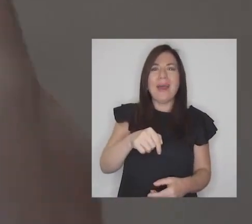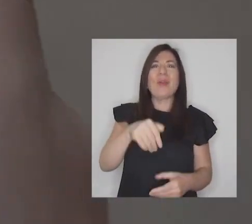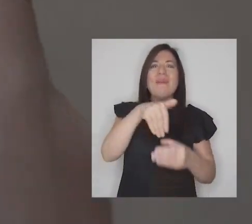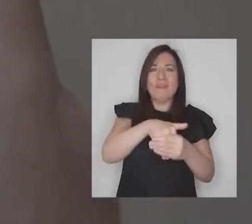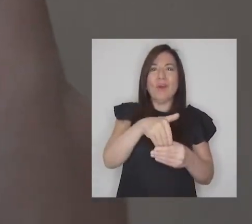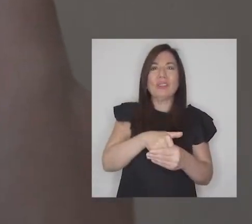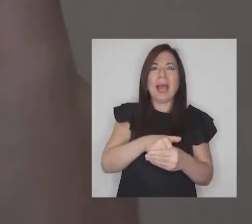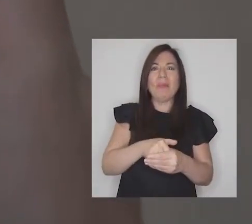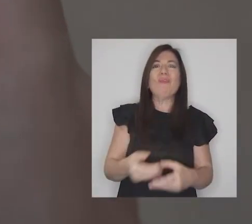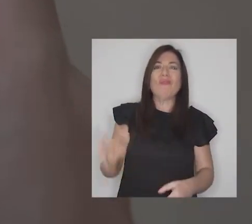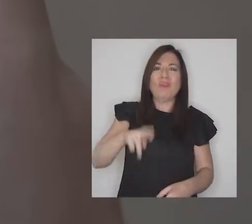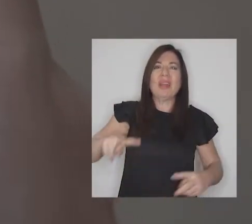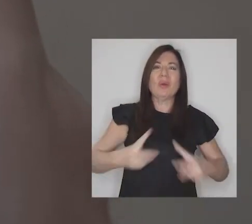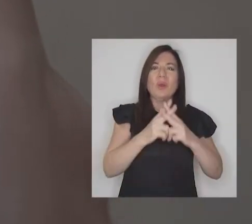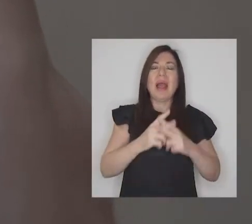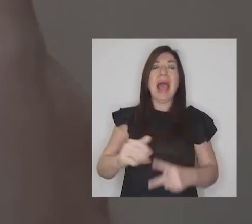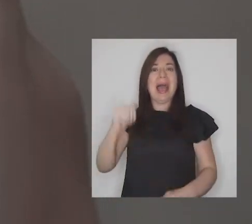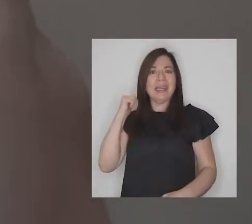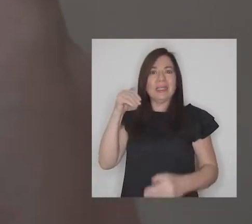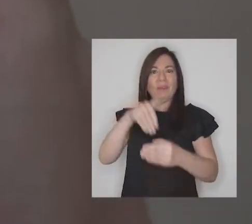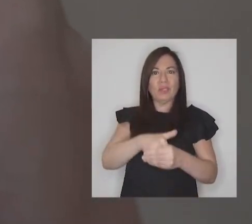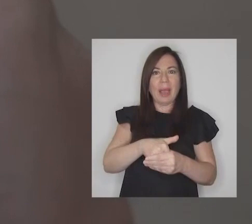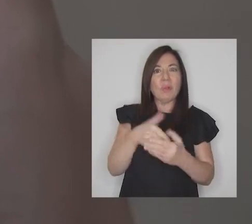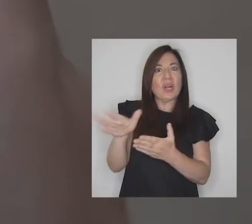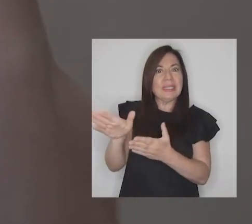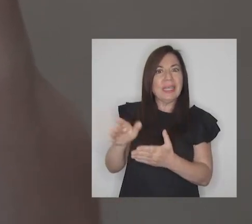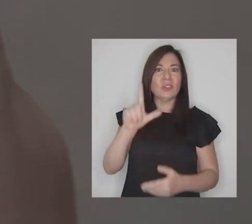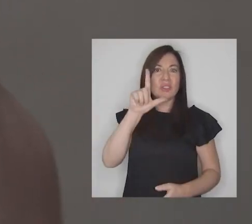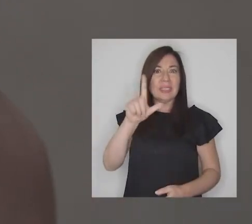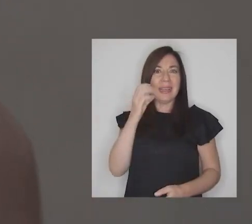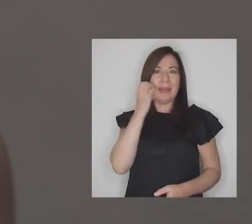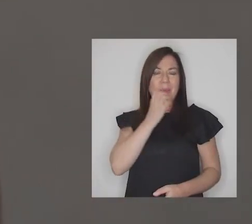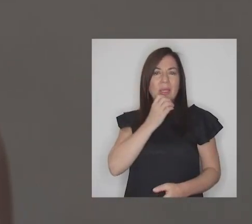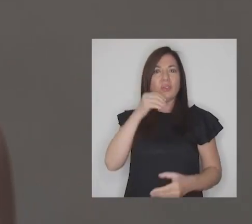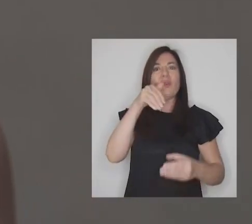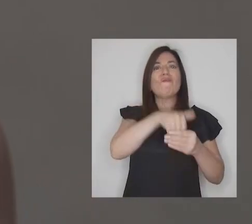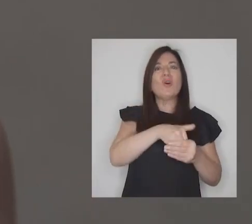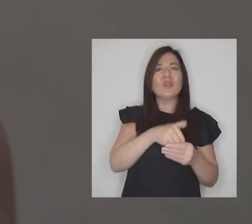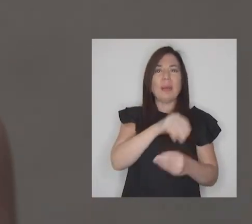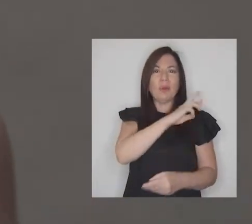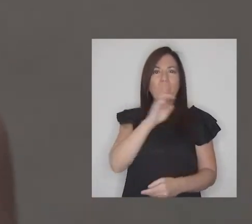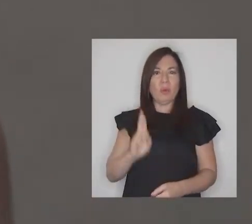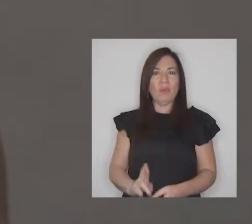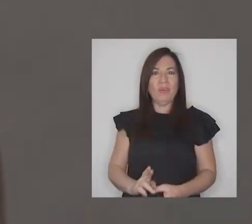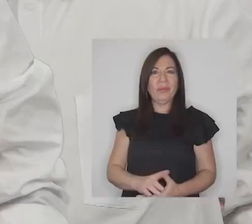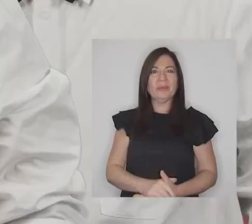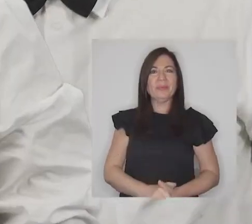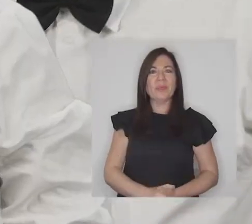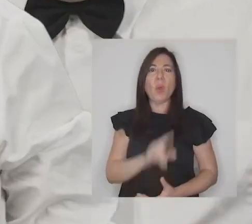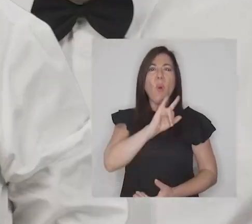reconstruirlo ayer votamos rechazo el 7 de mayo votamos republicano